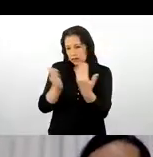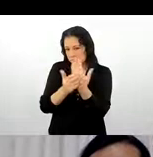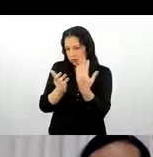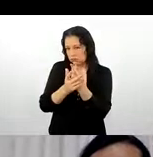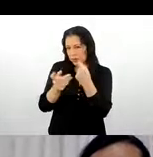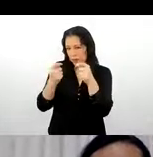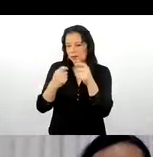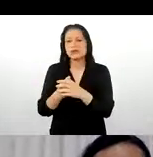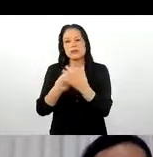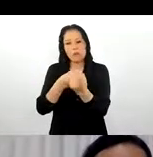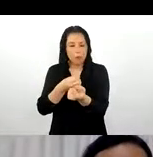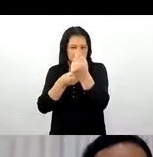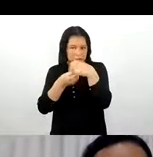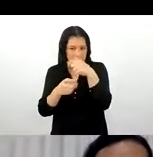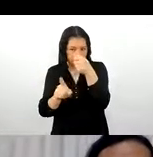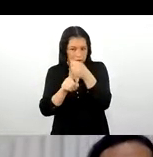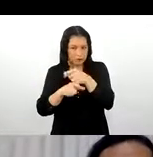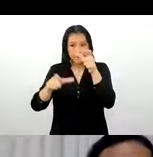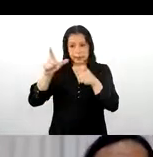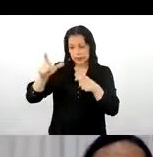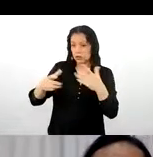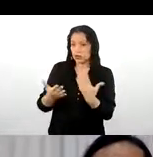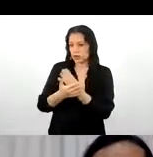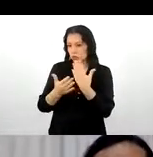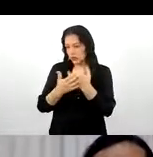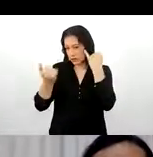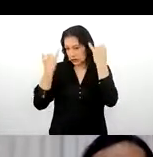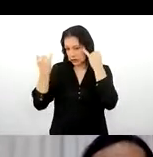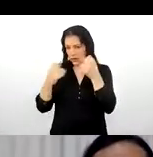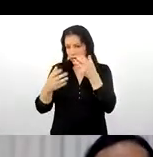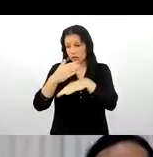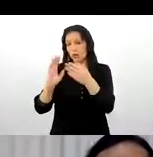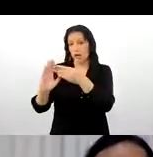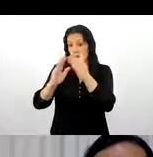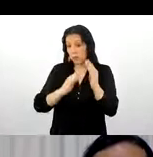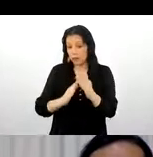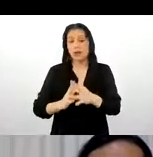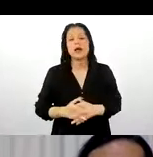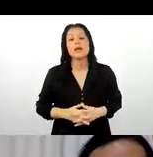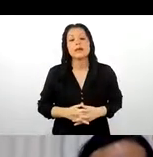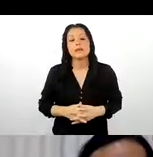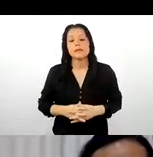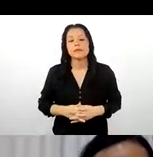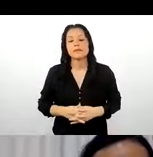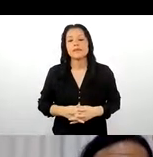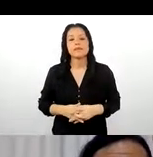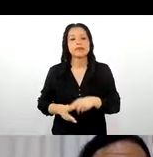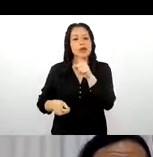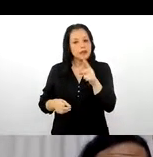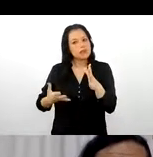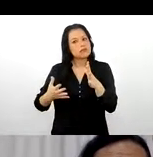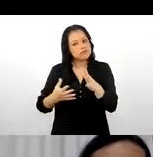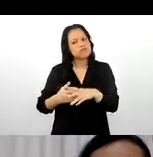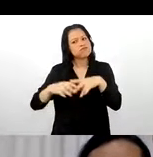tienen participación de algunos emprendedores dentro de sus comunidades, son potenciales para